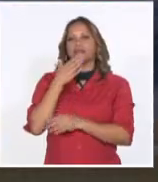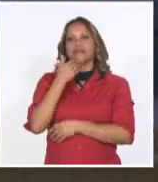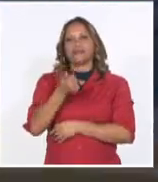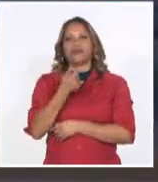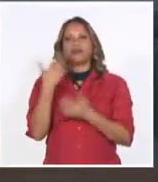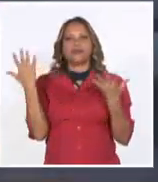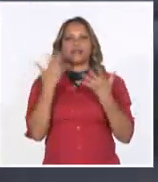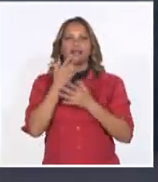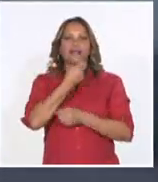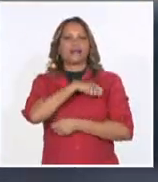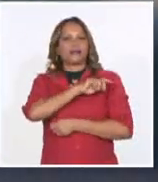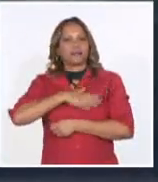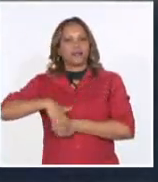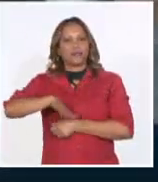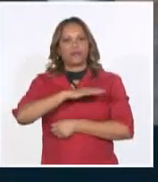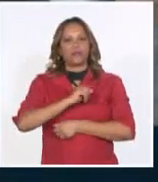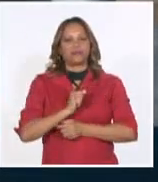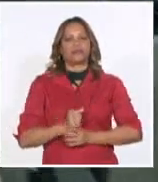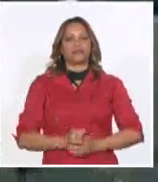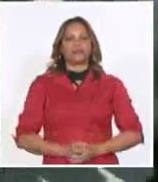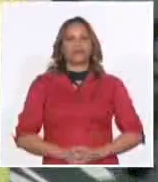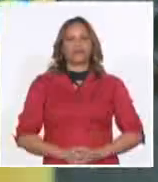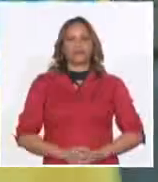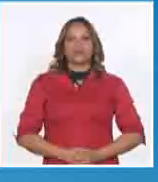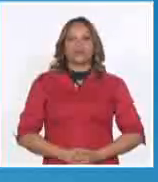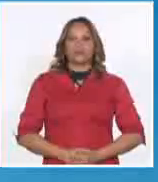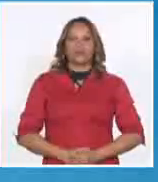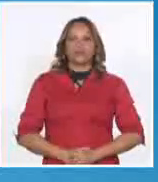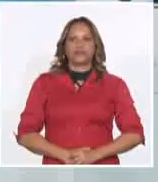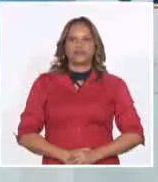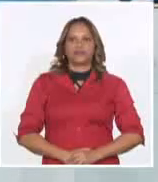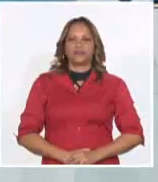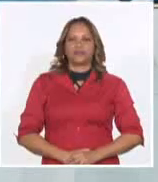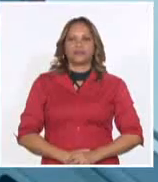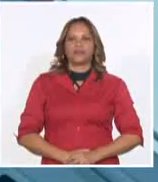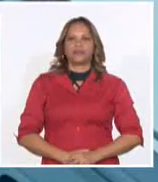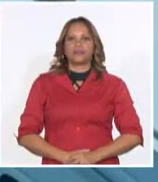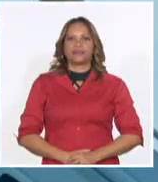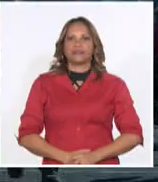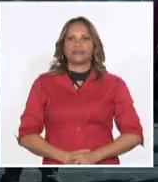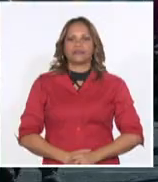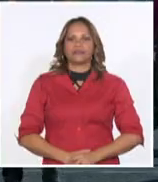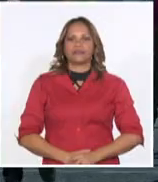de los pueblos. Bernardo Espinosa, Canal Cubano de Noticias.